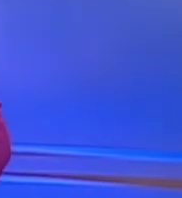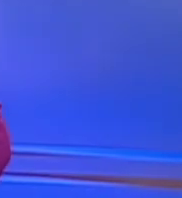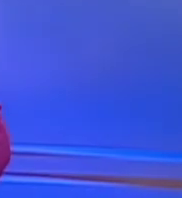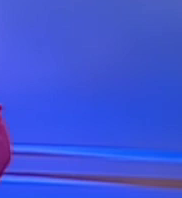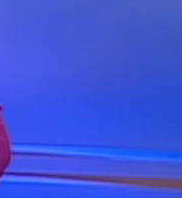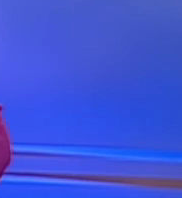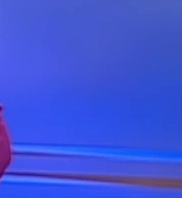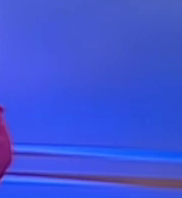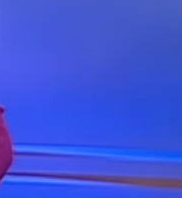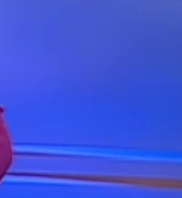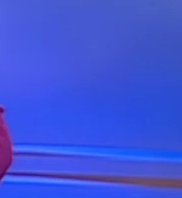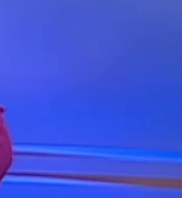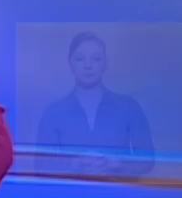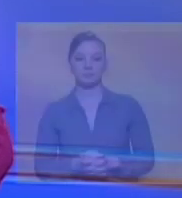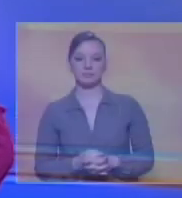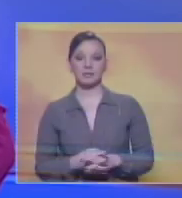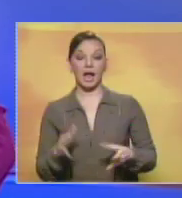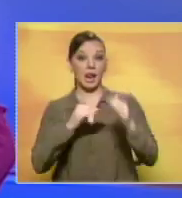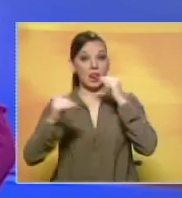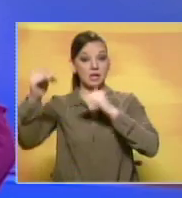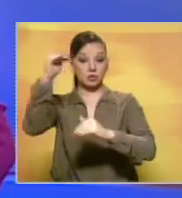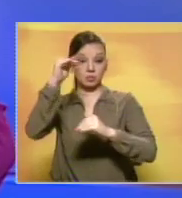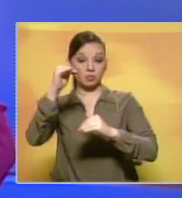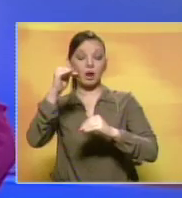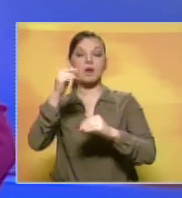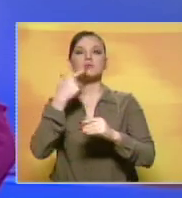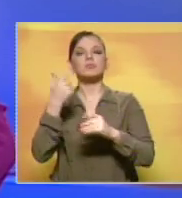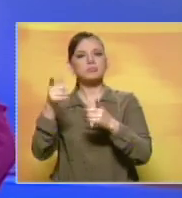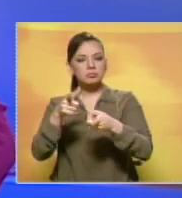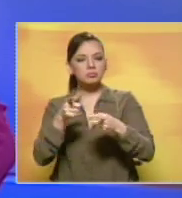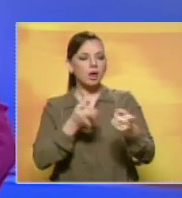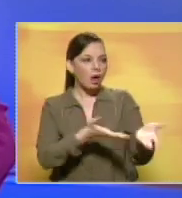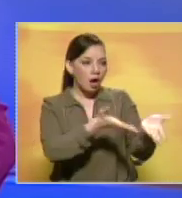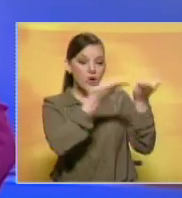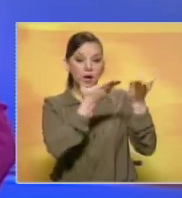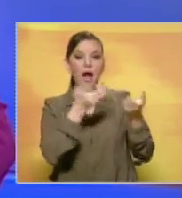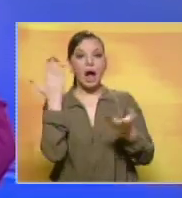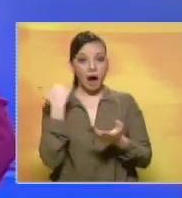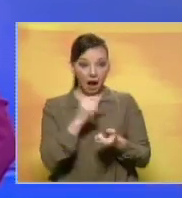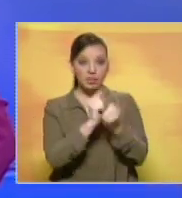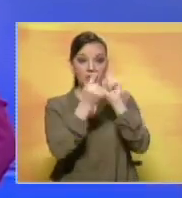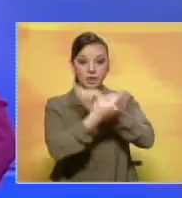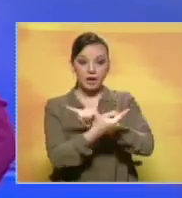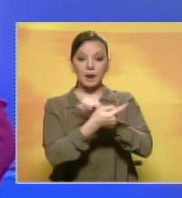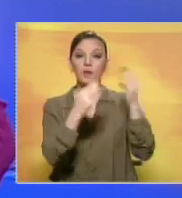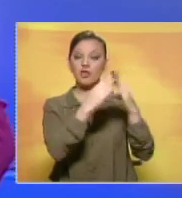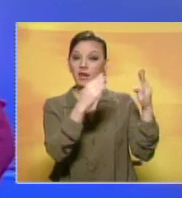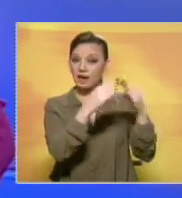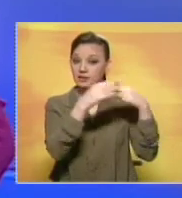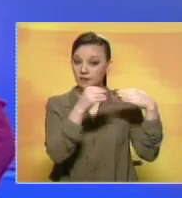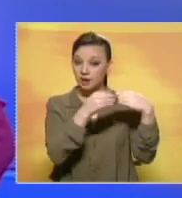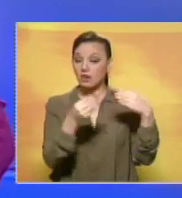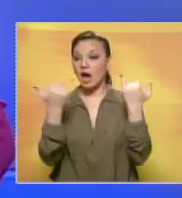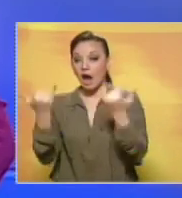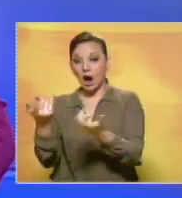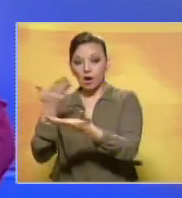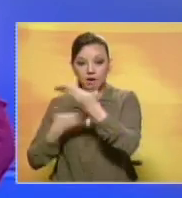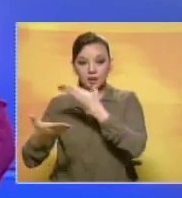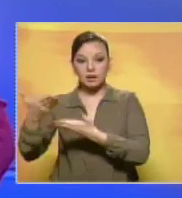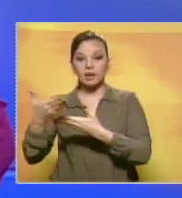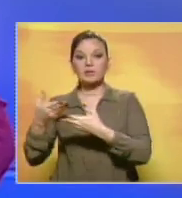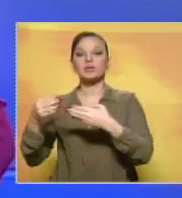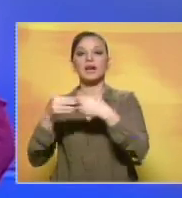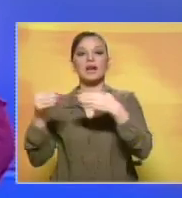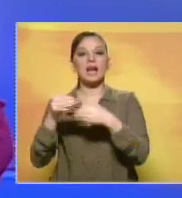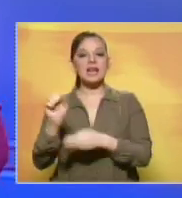La Superintendencia Nacional autorizó a antiguas casas de bolsas convertidas ahora en entes de valores para que actúen como operadores cambiarios usando